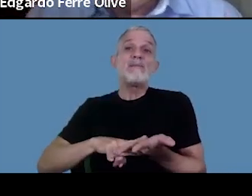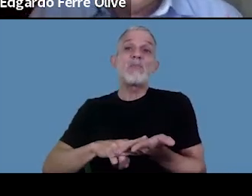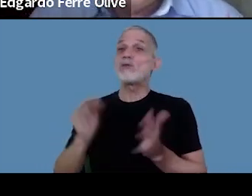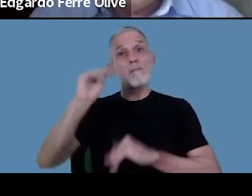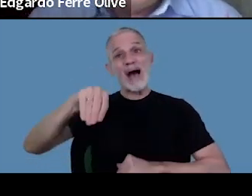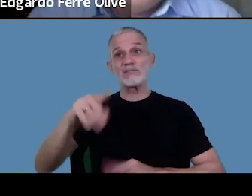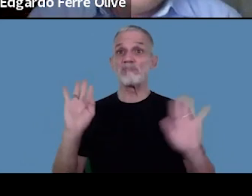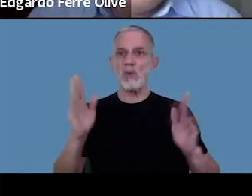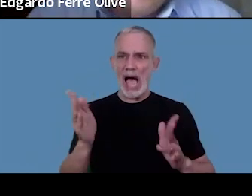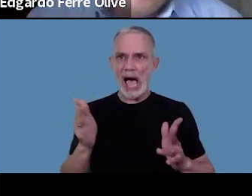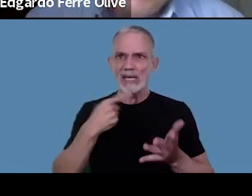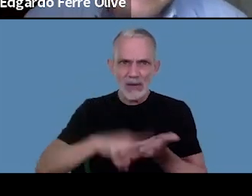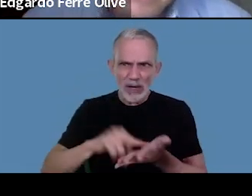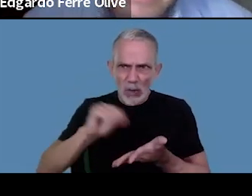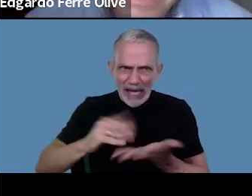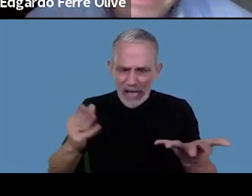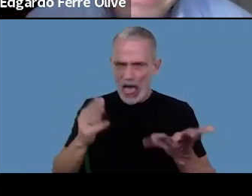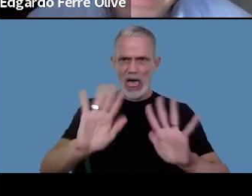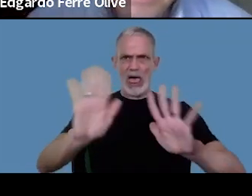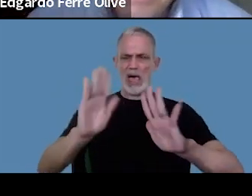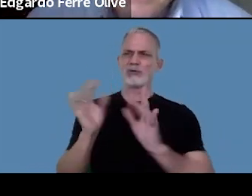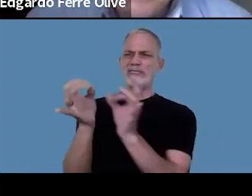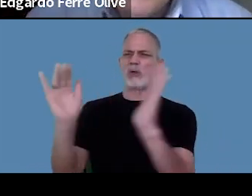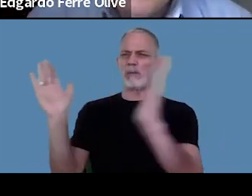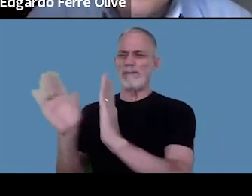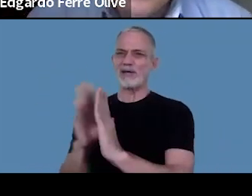Y ese impuesto ambiental, como idea, fíjense que tiene que ser